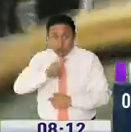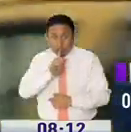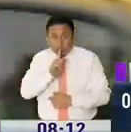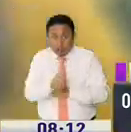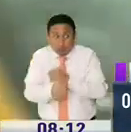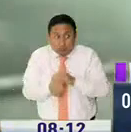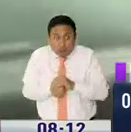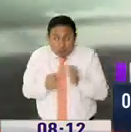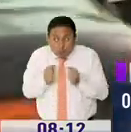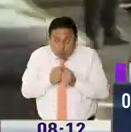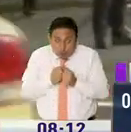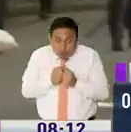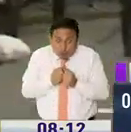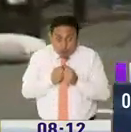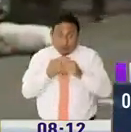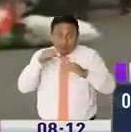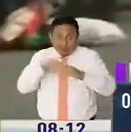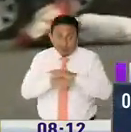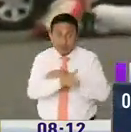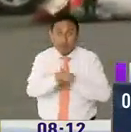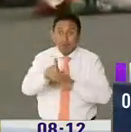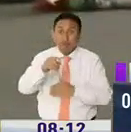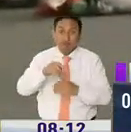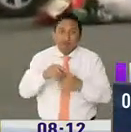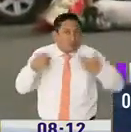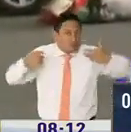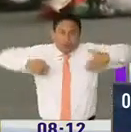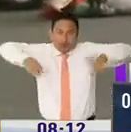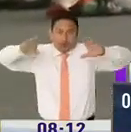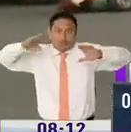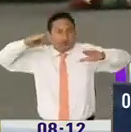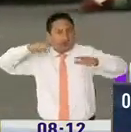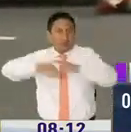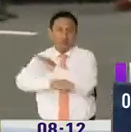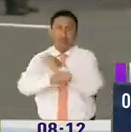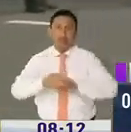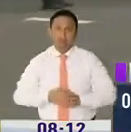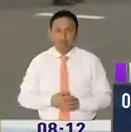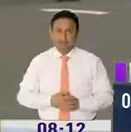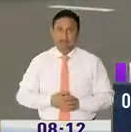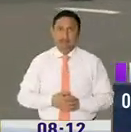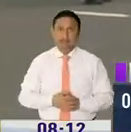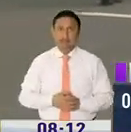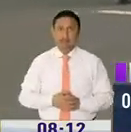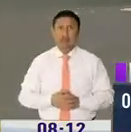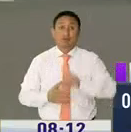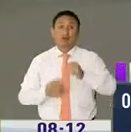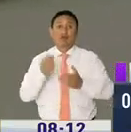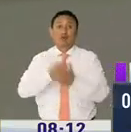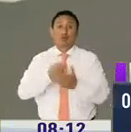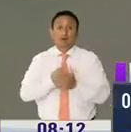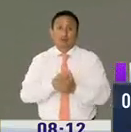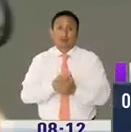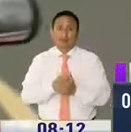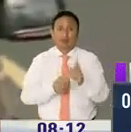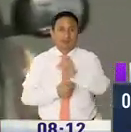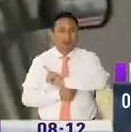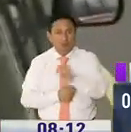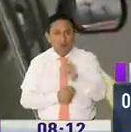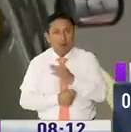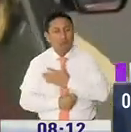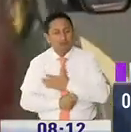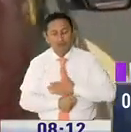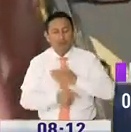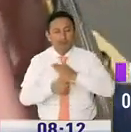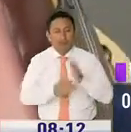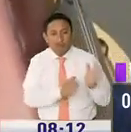sea, dentro de los camiones, y quieren entrar a como de lugar para comprar. Y no, les pedimos, tenemos un